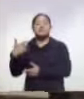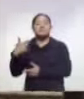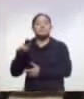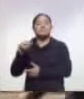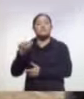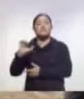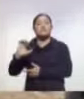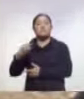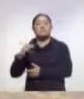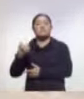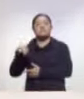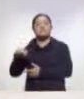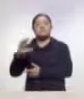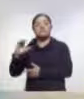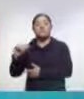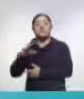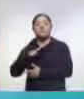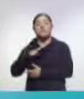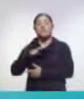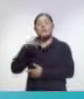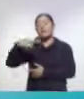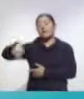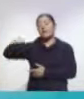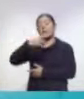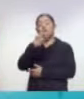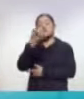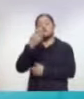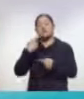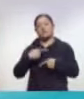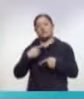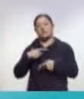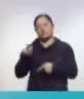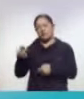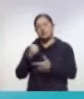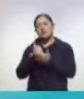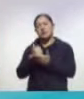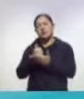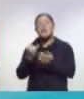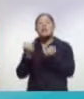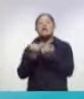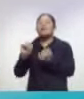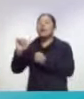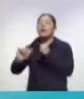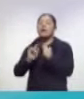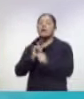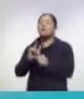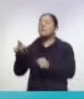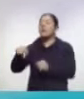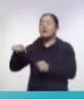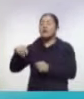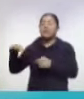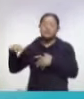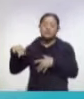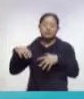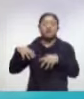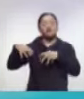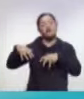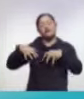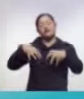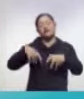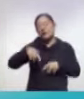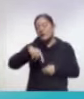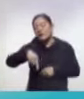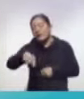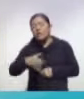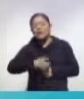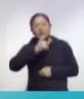400 habitantes de la zona. Pero también hay personas que traen a sus animalitos, pasan a tomar agua y bueno, pasan